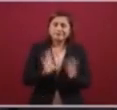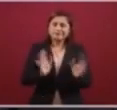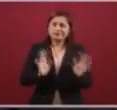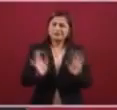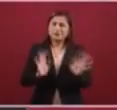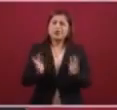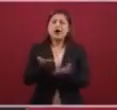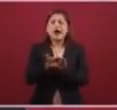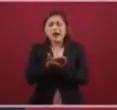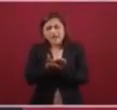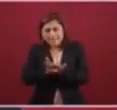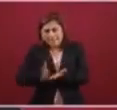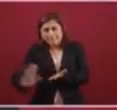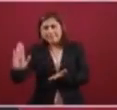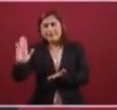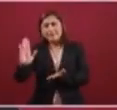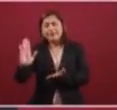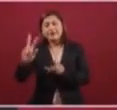es también buscar